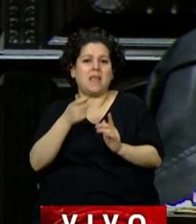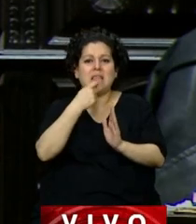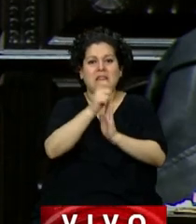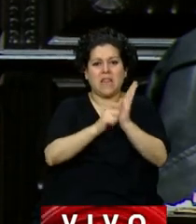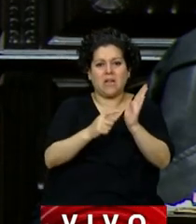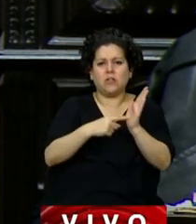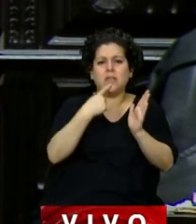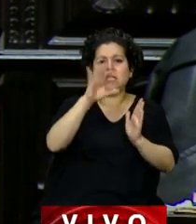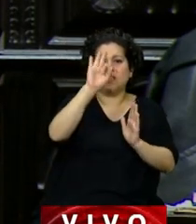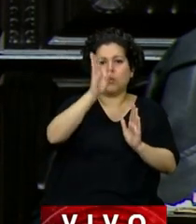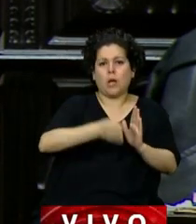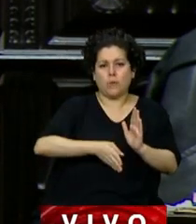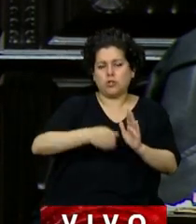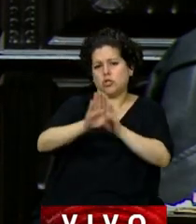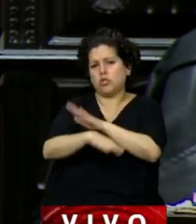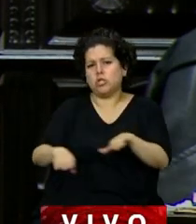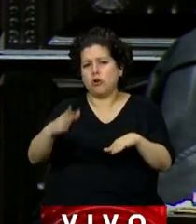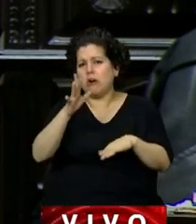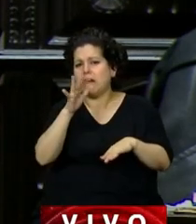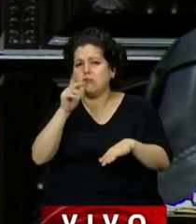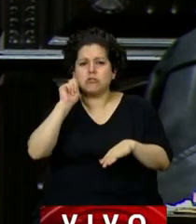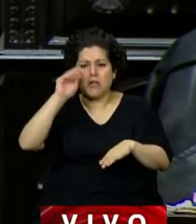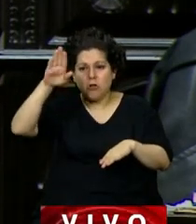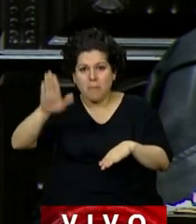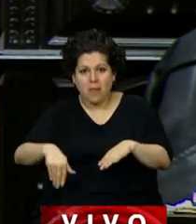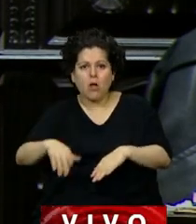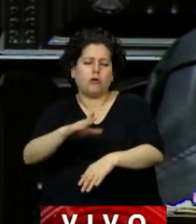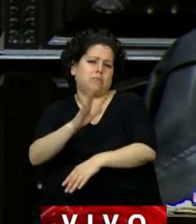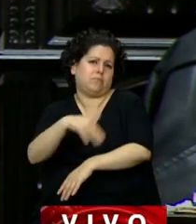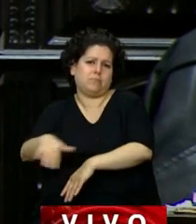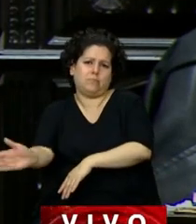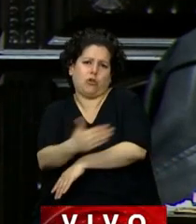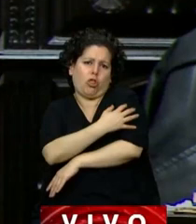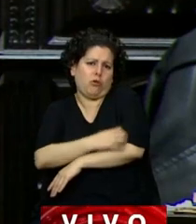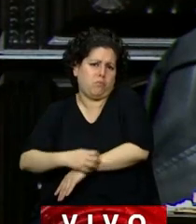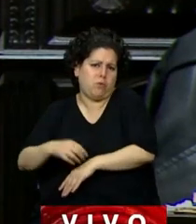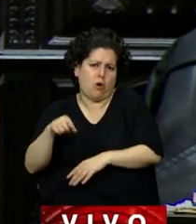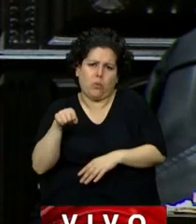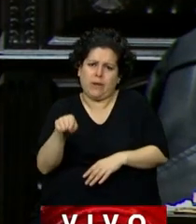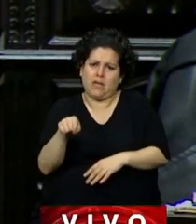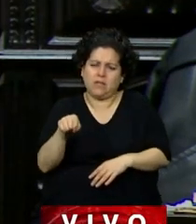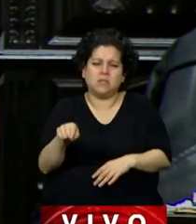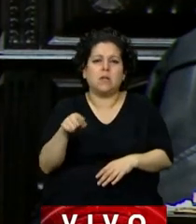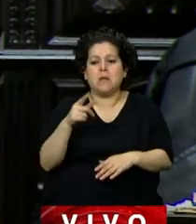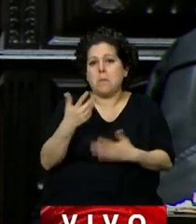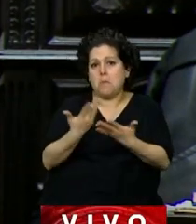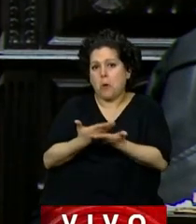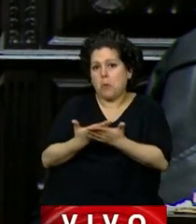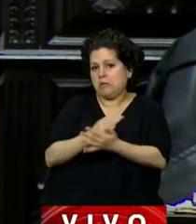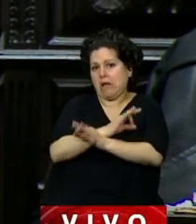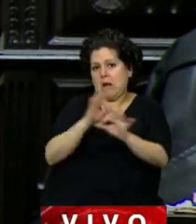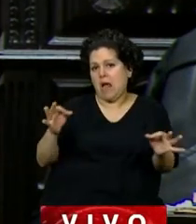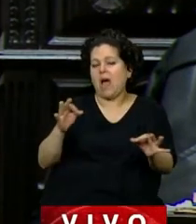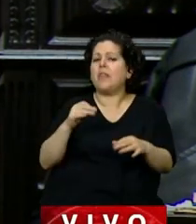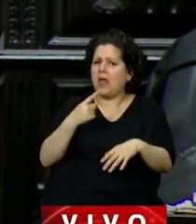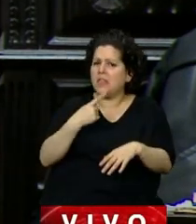el 50% de los chicos menores de 14 años son pobres. Y en vez de generarse una propuesta para revertir esta situación, se hace un ajuste